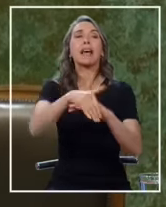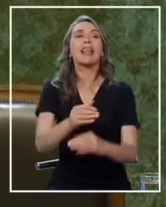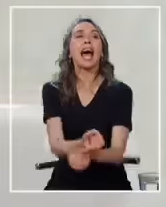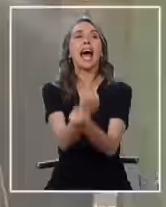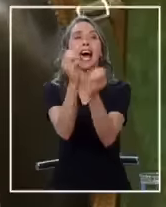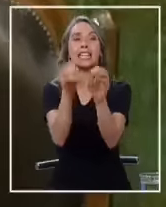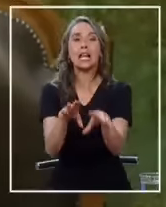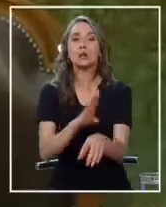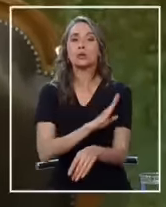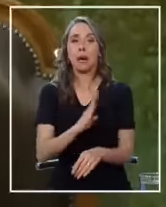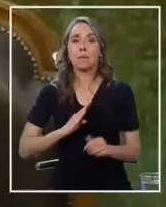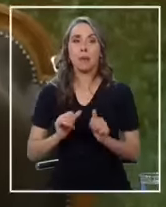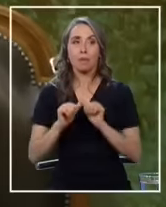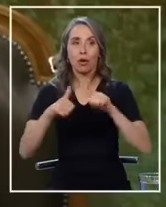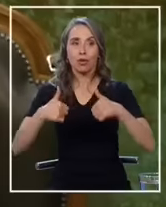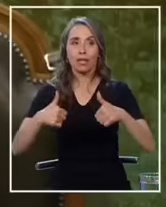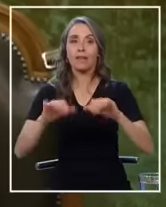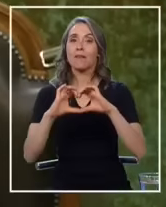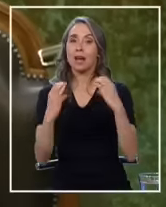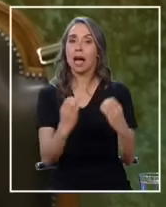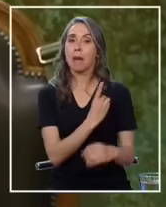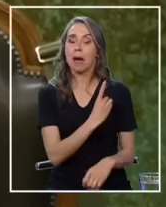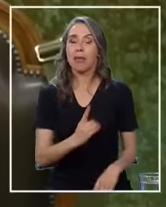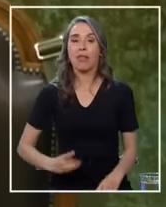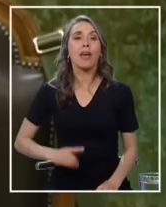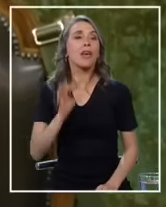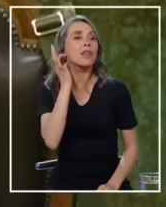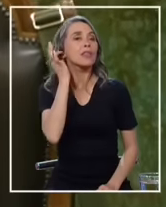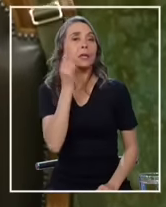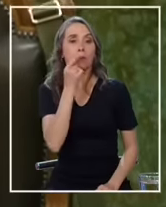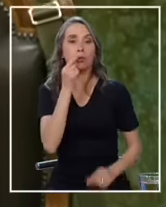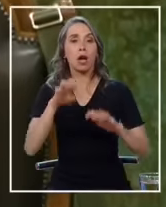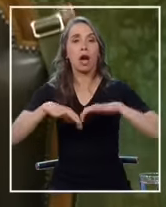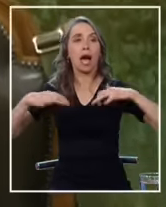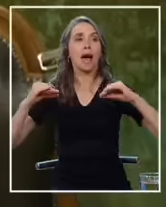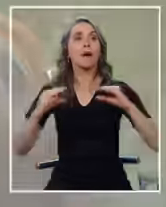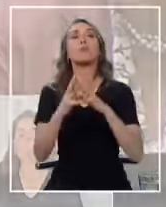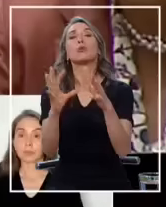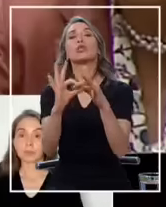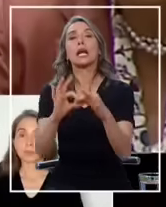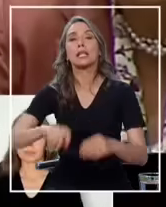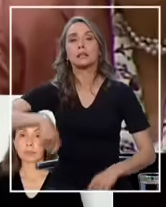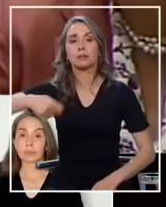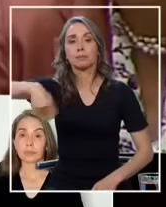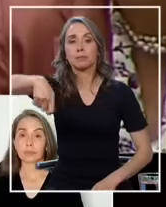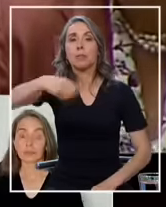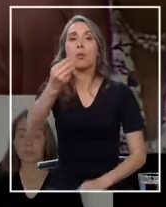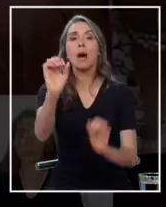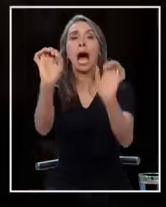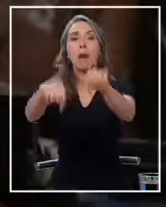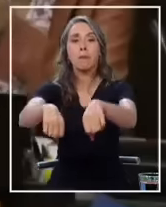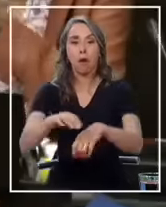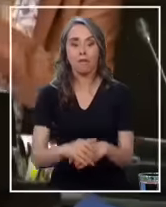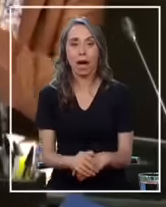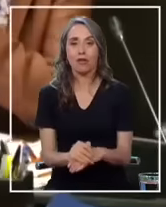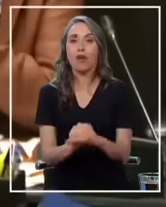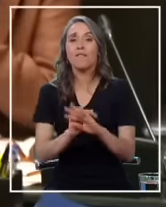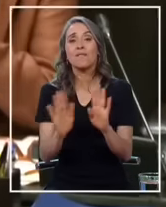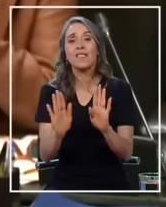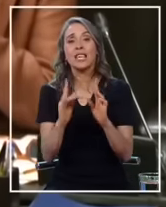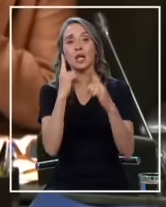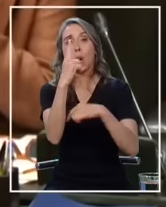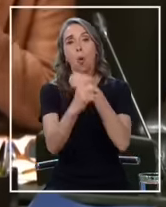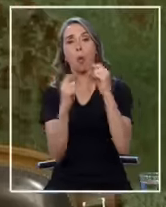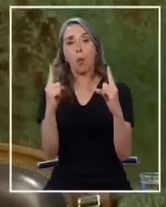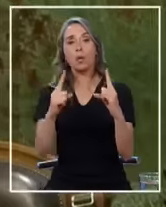Renuncia de los miembros de la mesa de la Cámara de Diputadas y Diputados. Muchas gracias. Muy bien, aprobado. El término de un periodo